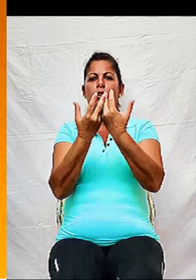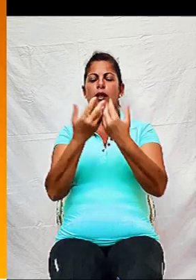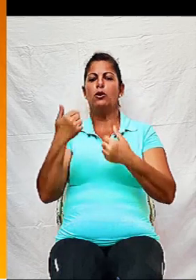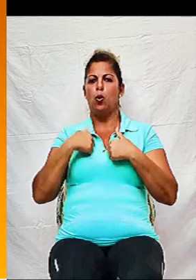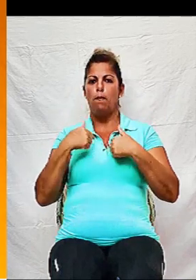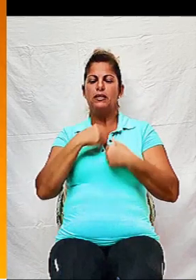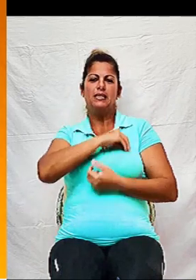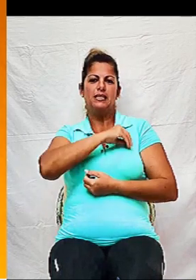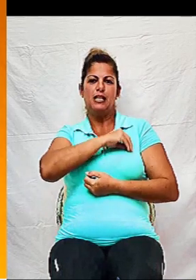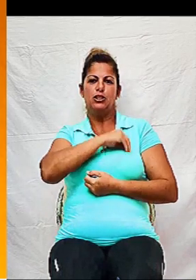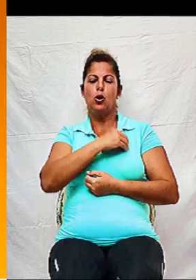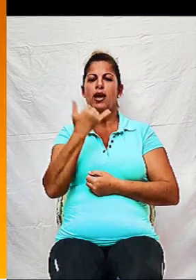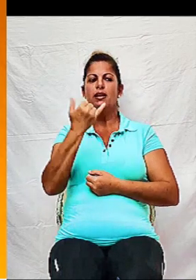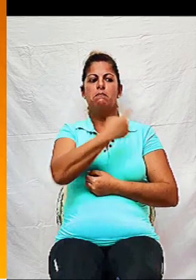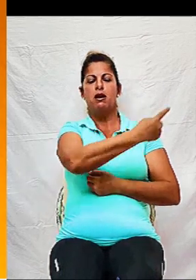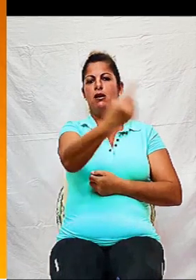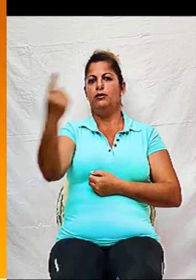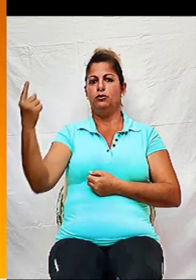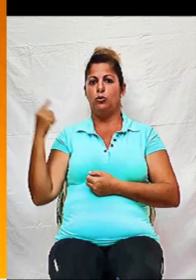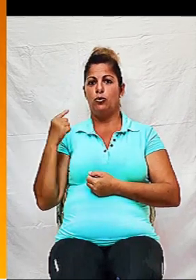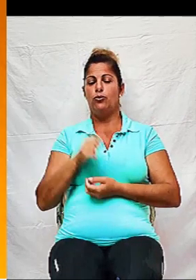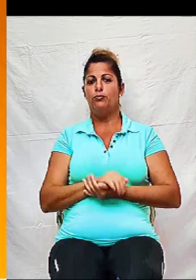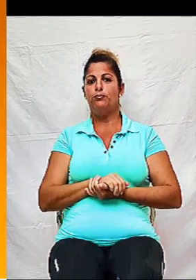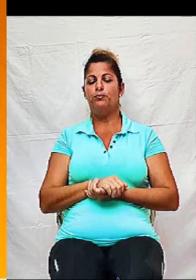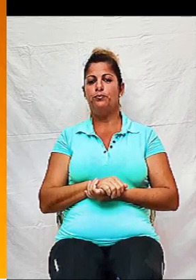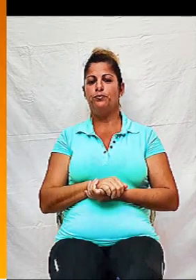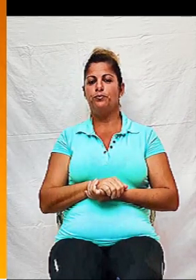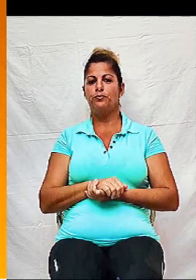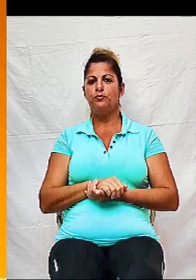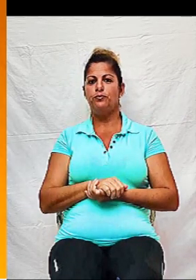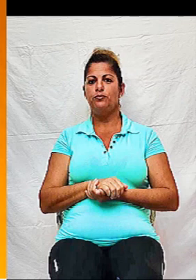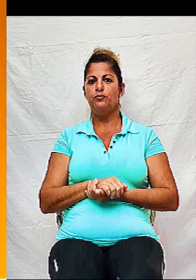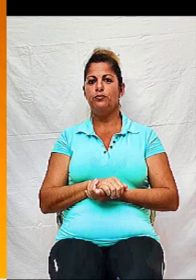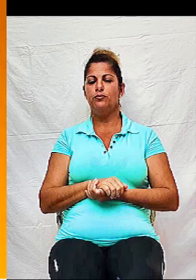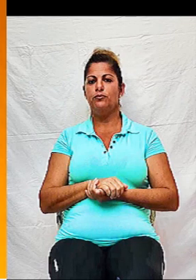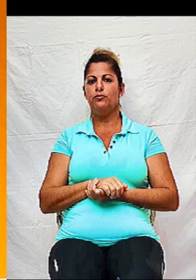contacto con mis sensaciones y mi entorno inmediato?